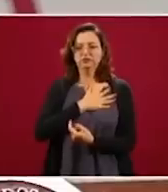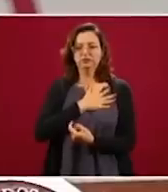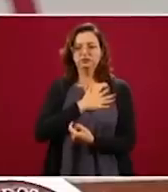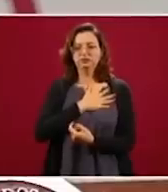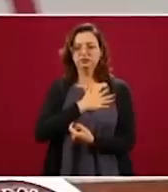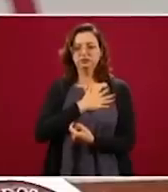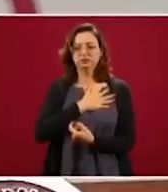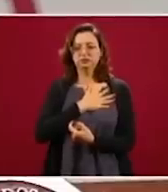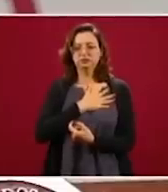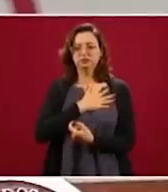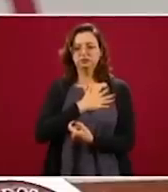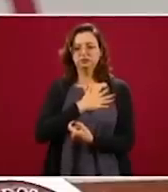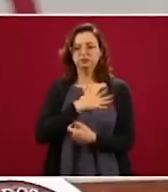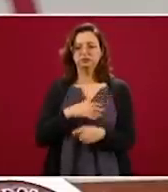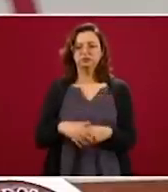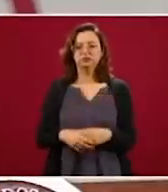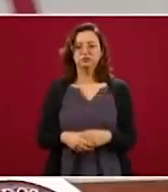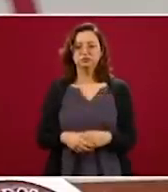ya